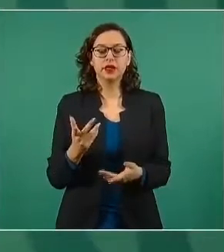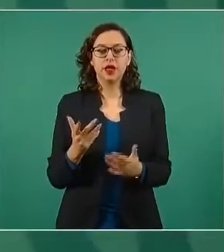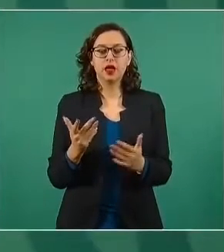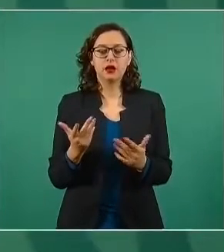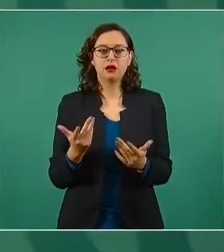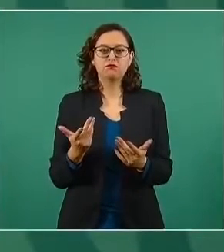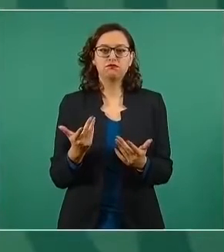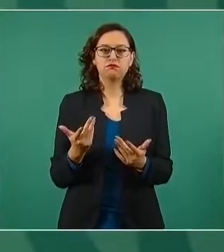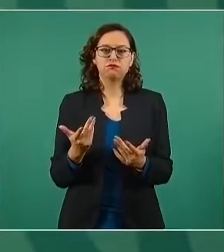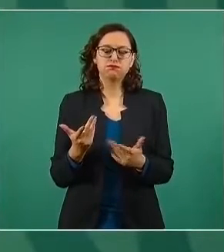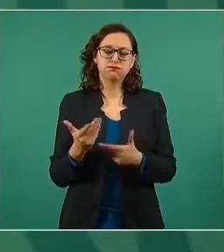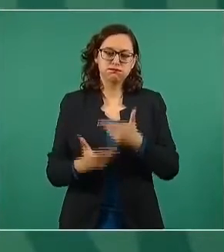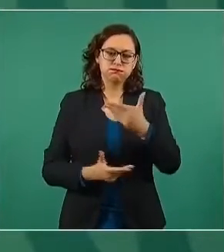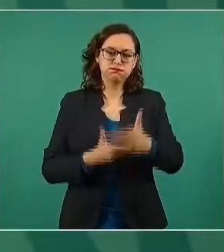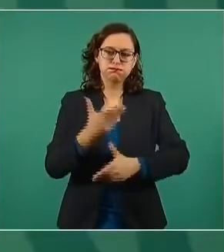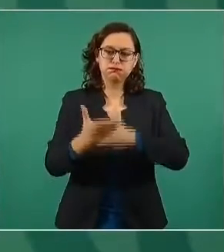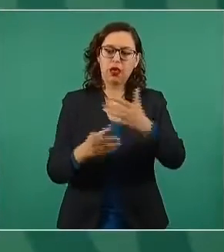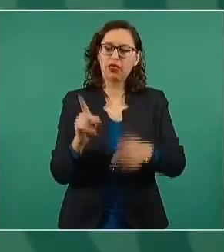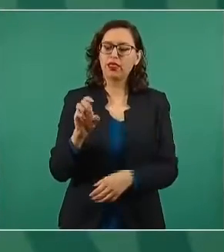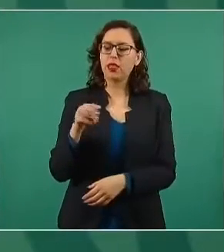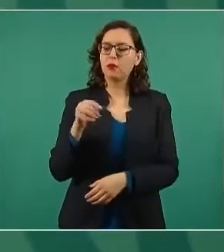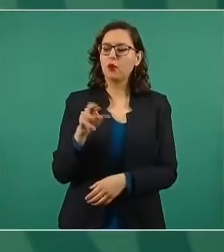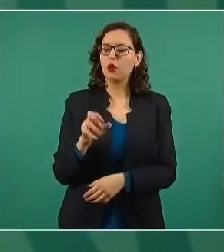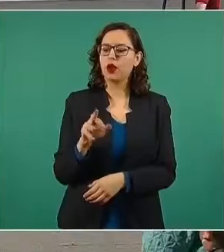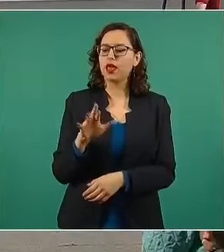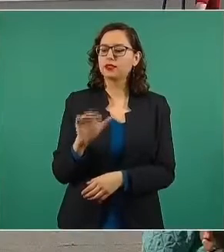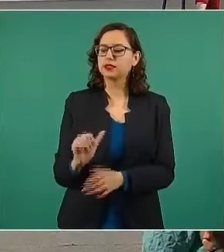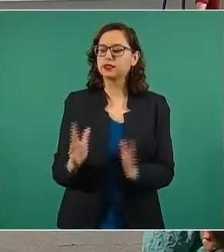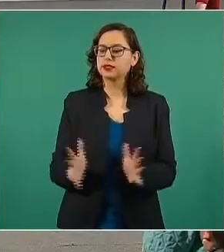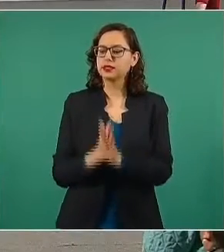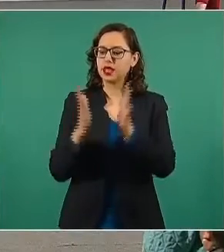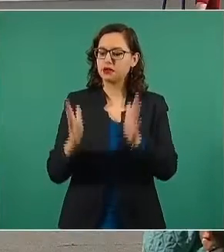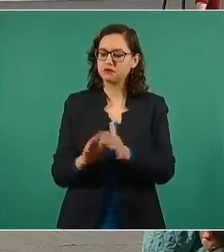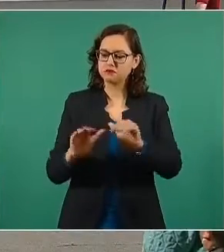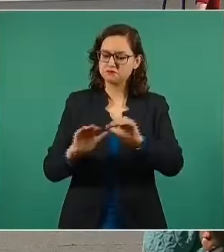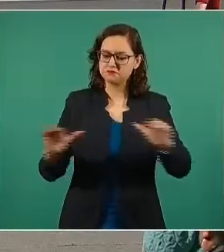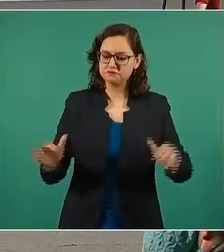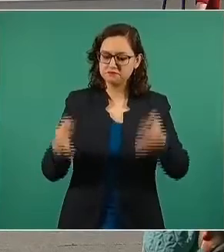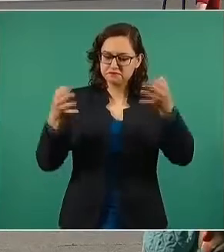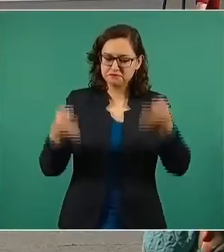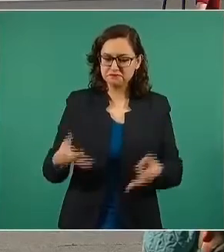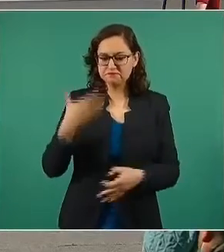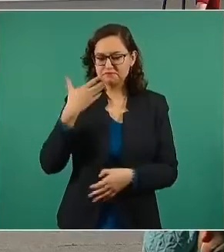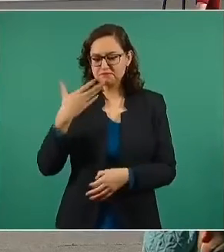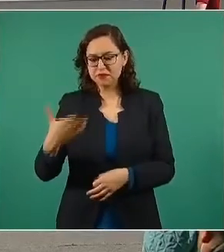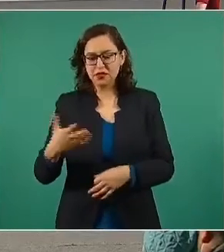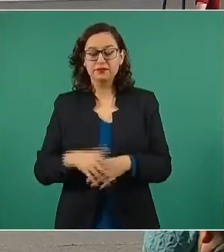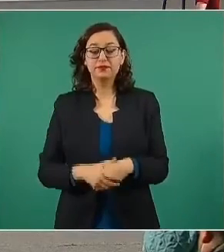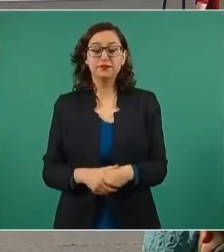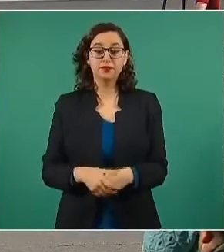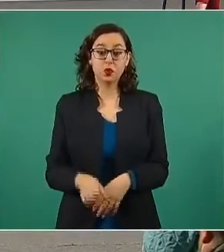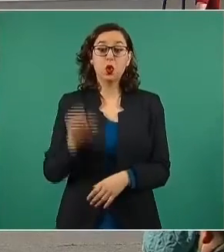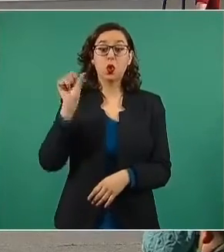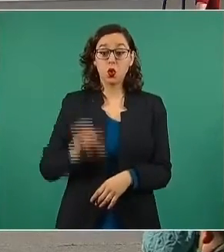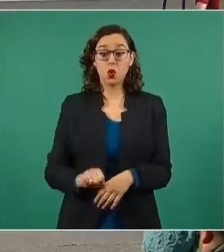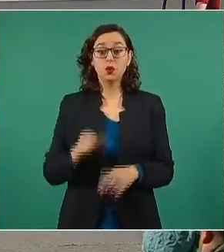vamos a iniciar el quién es quién en las mentiras